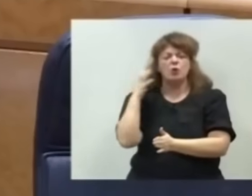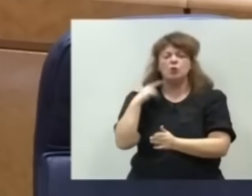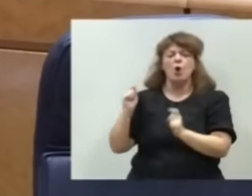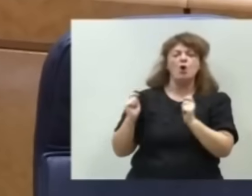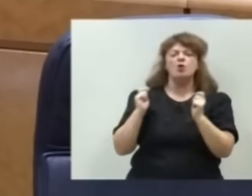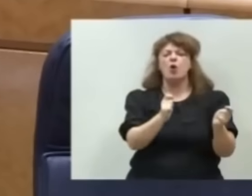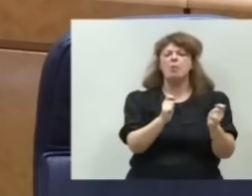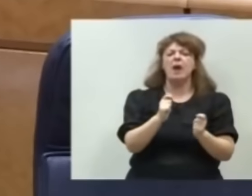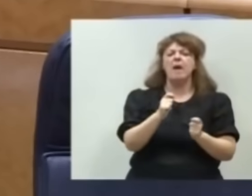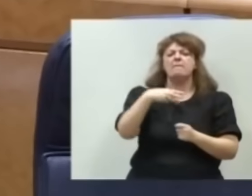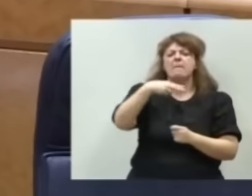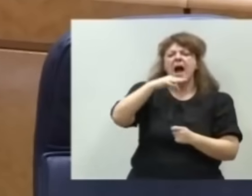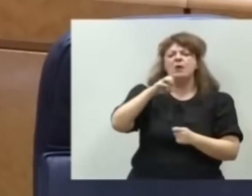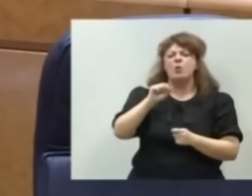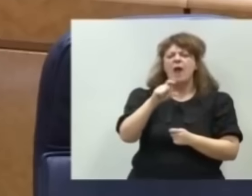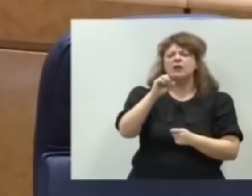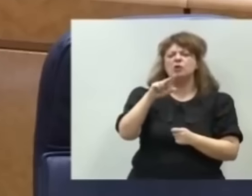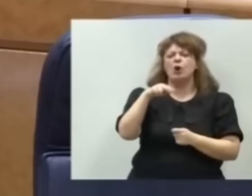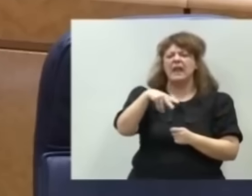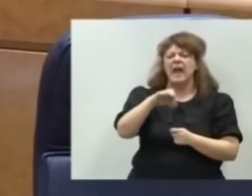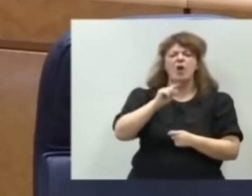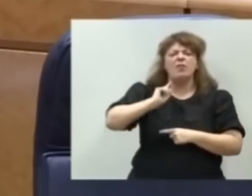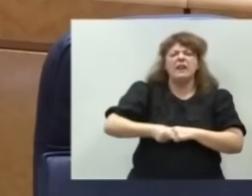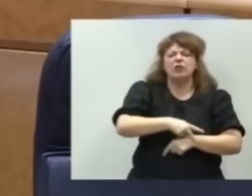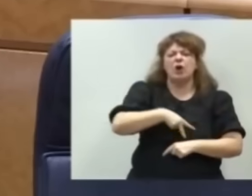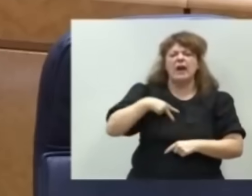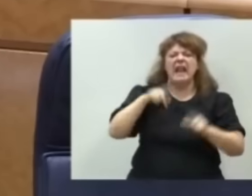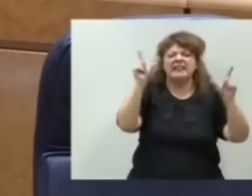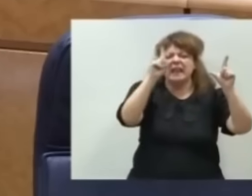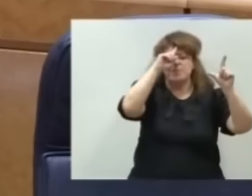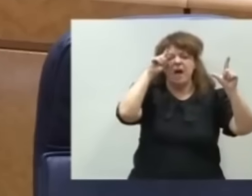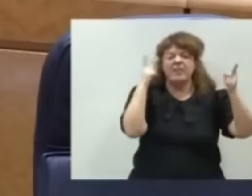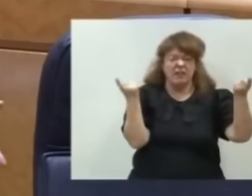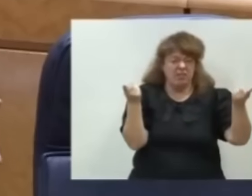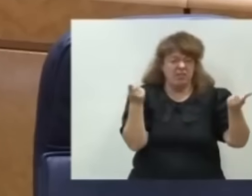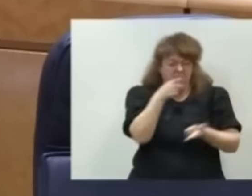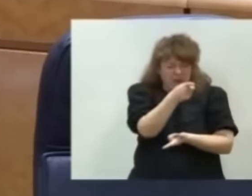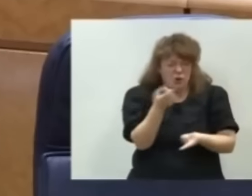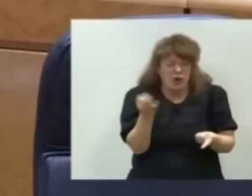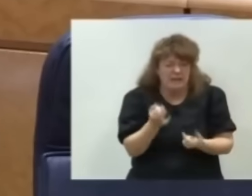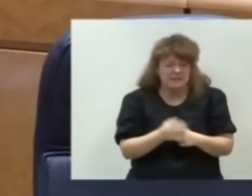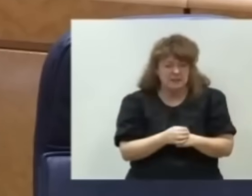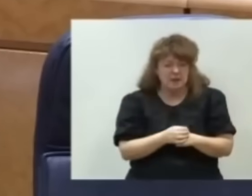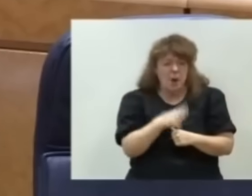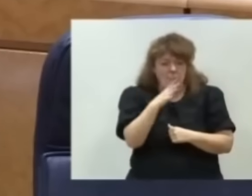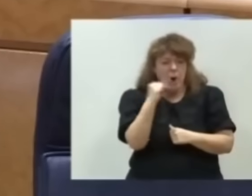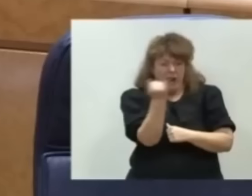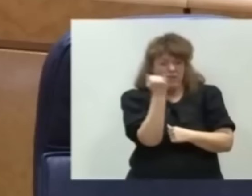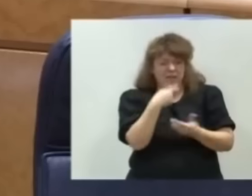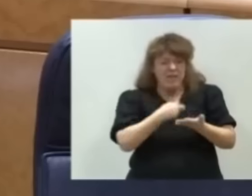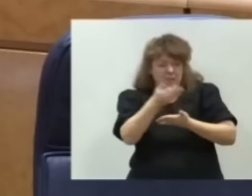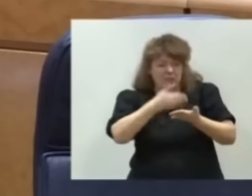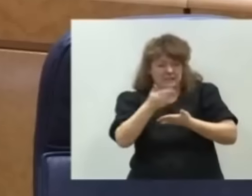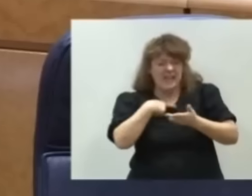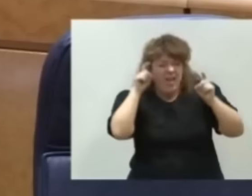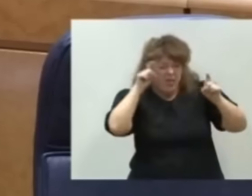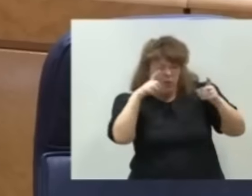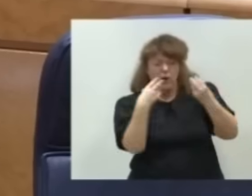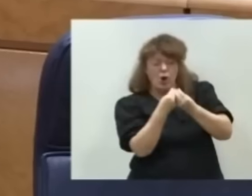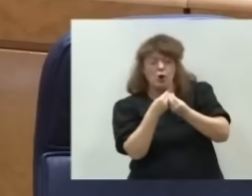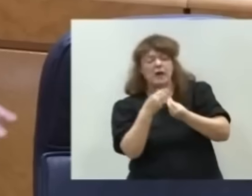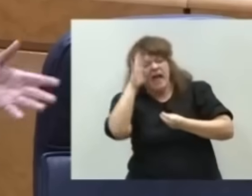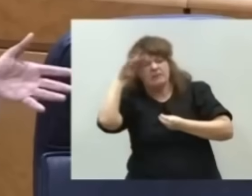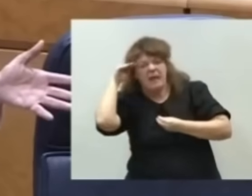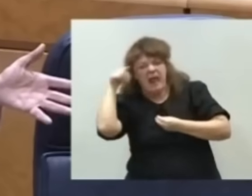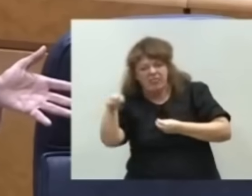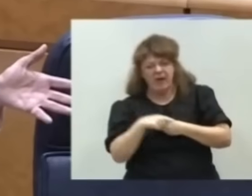nombró a Manuel Soriano como director general de Telemadrid, ¿acaso fue porque era jefe de prensa de educación con Esperanza